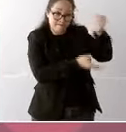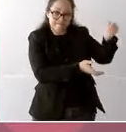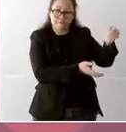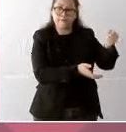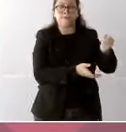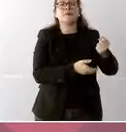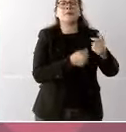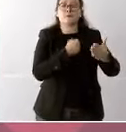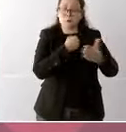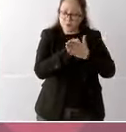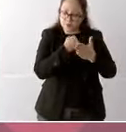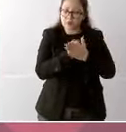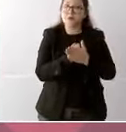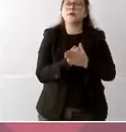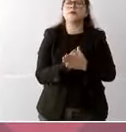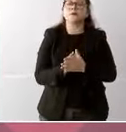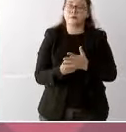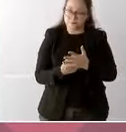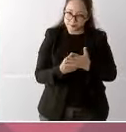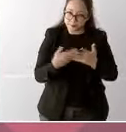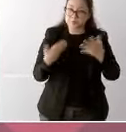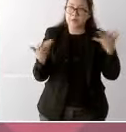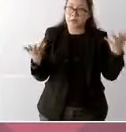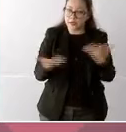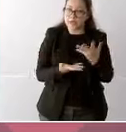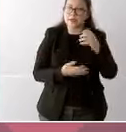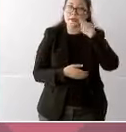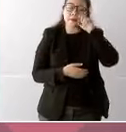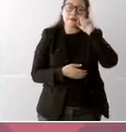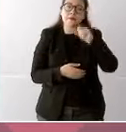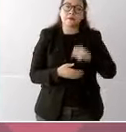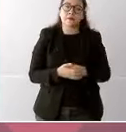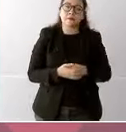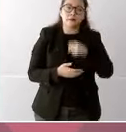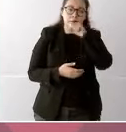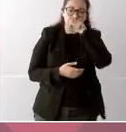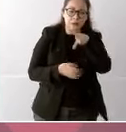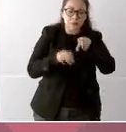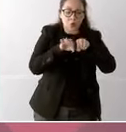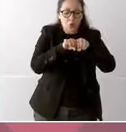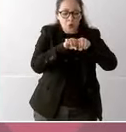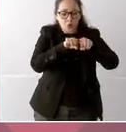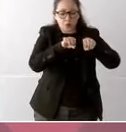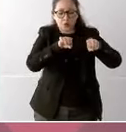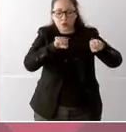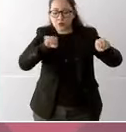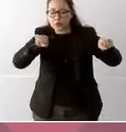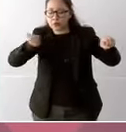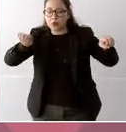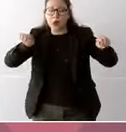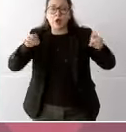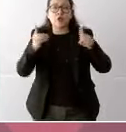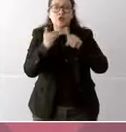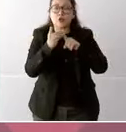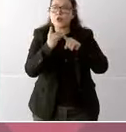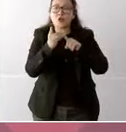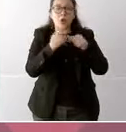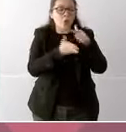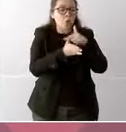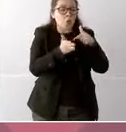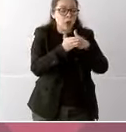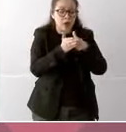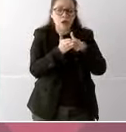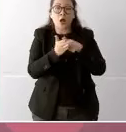a tener un gasoducto de Coatzacoalcos a Salina Cruz